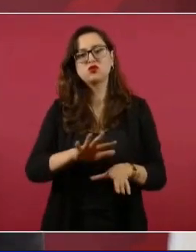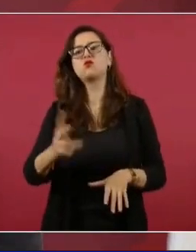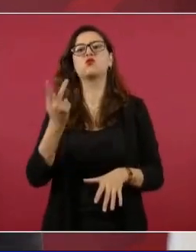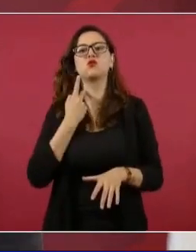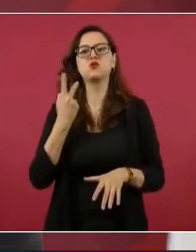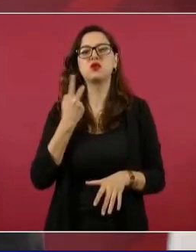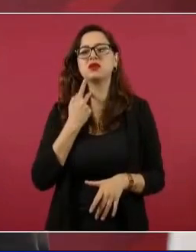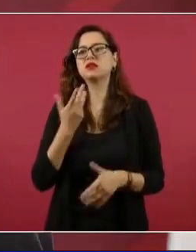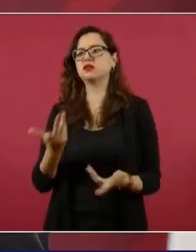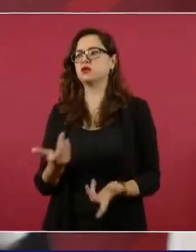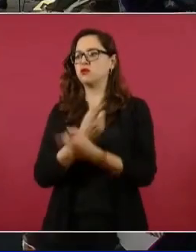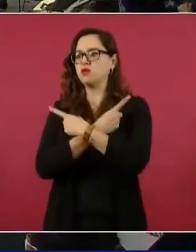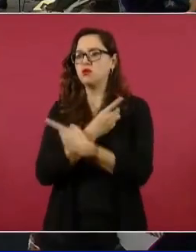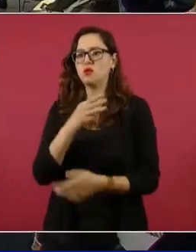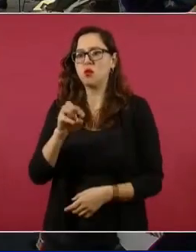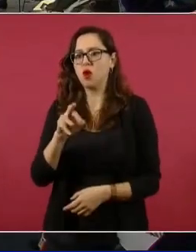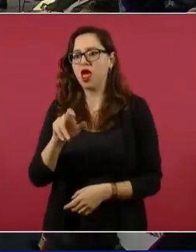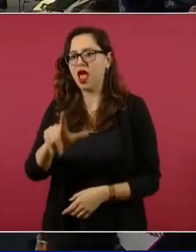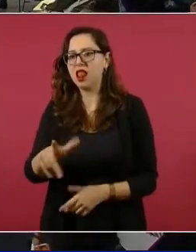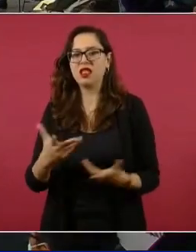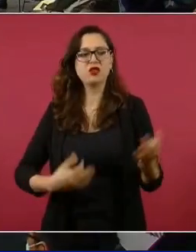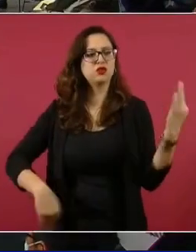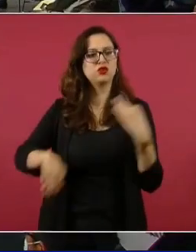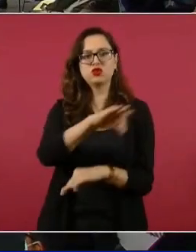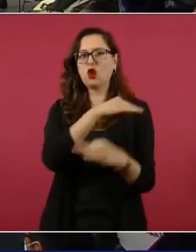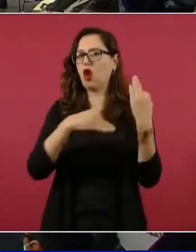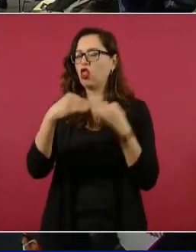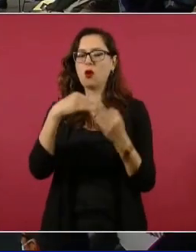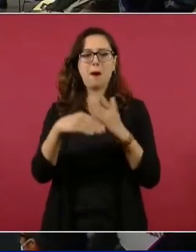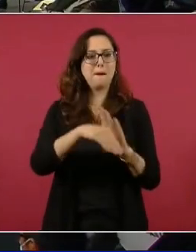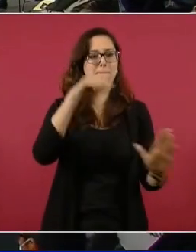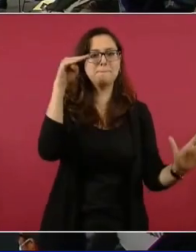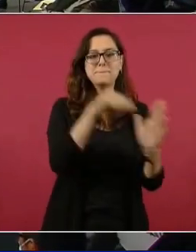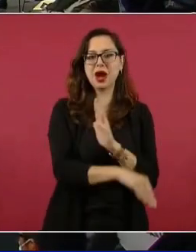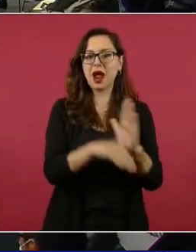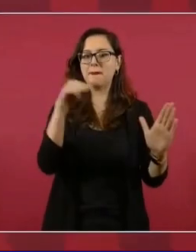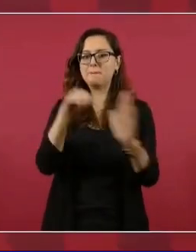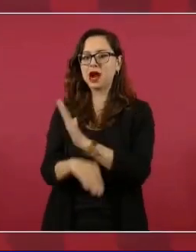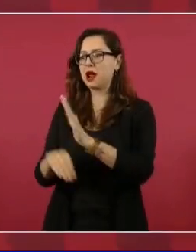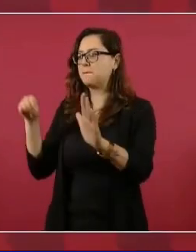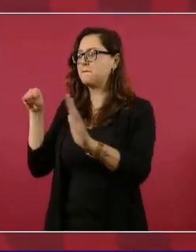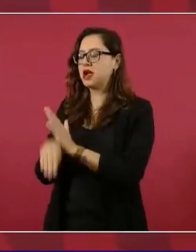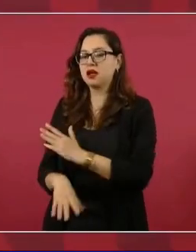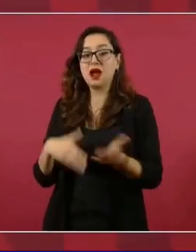lo moral, todo. ¿Y cómo enfrentar eso?